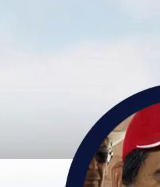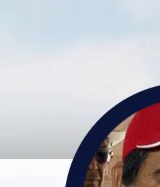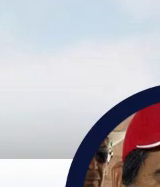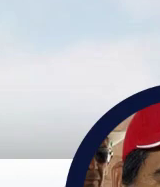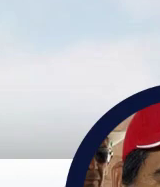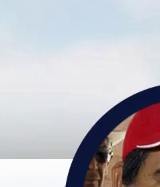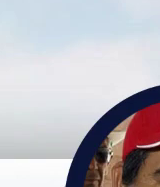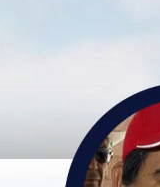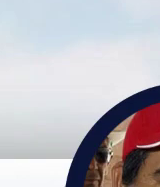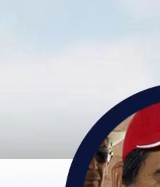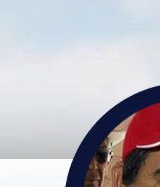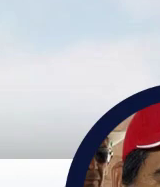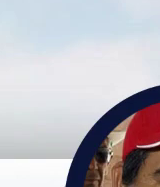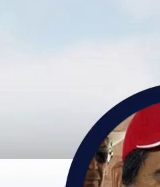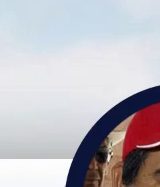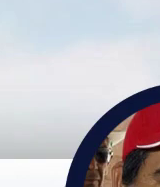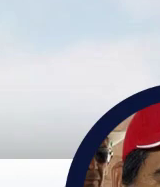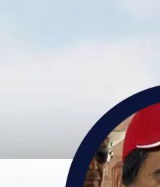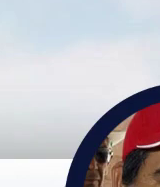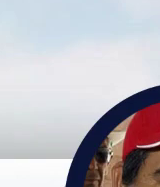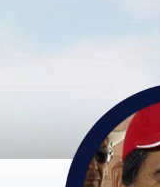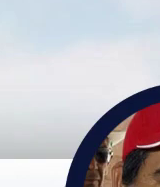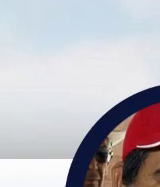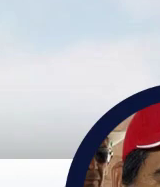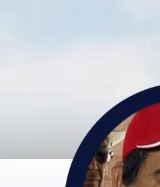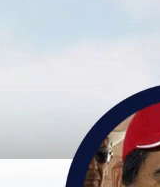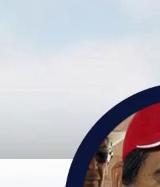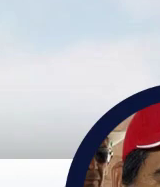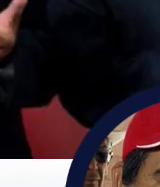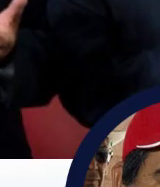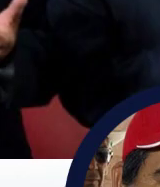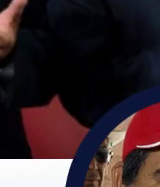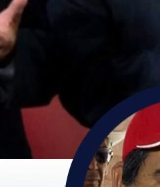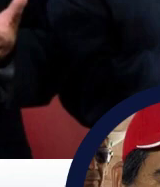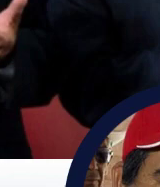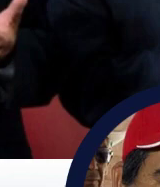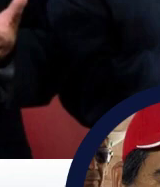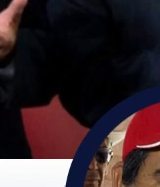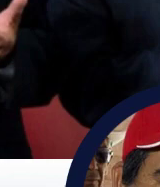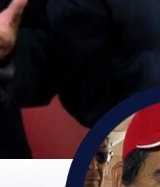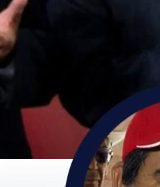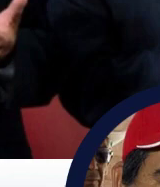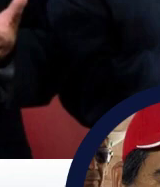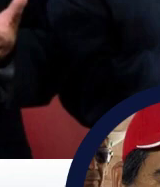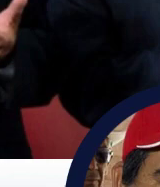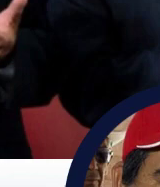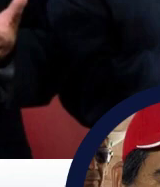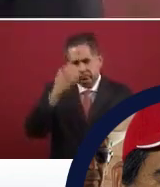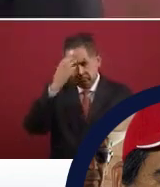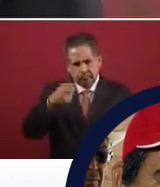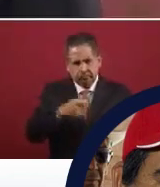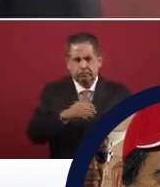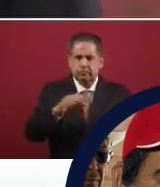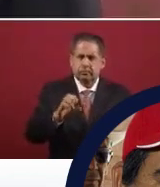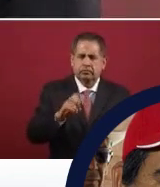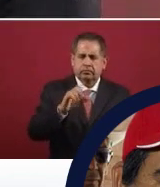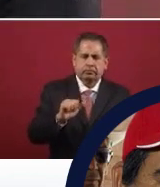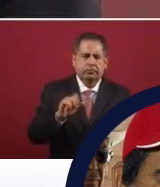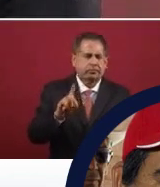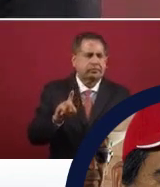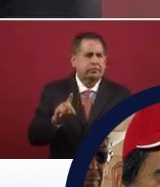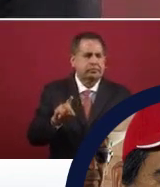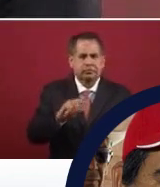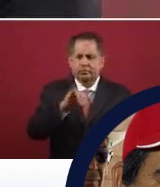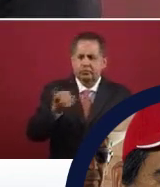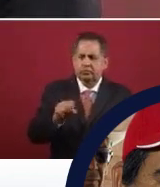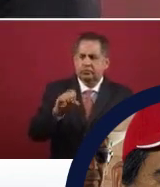no pasar tan cerca como a nuestra Nación Yaqui, como a nuestros habitantes, ¿no? Y pues prácticamente ponen en riesgo